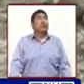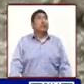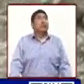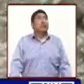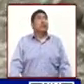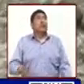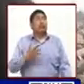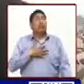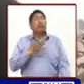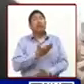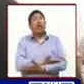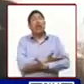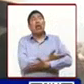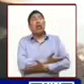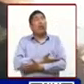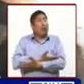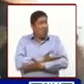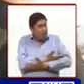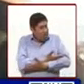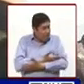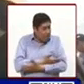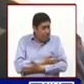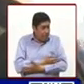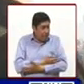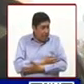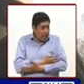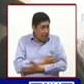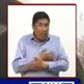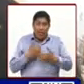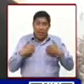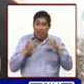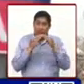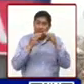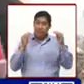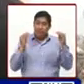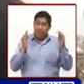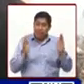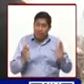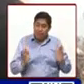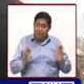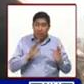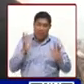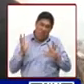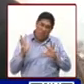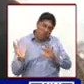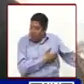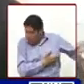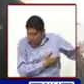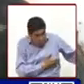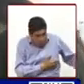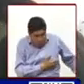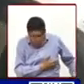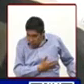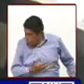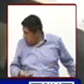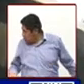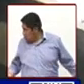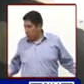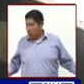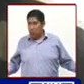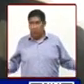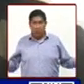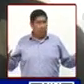Bueno, era mi bebé, entonces tenía su techito, todo. Todo el nicho. Todo, todo. Entonces, pero bueno, ahora